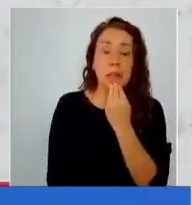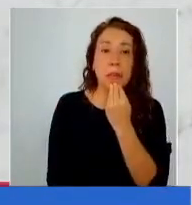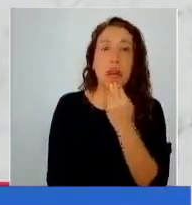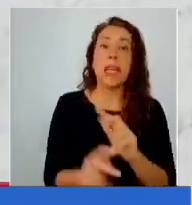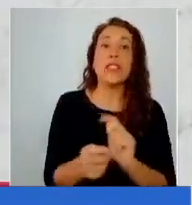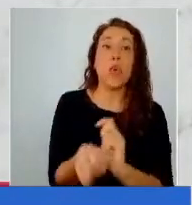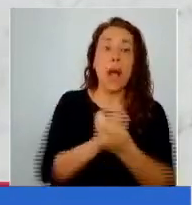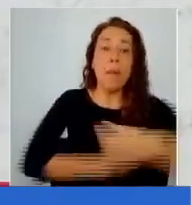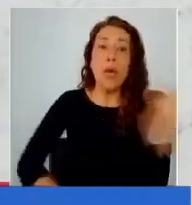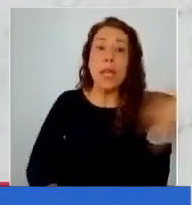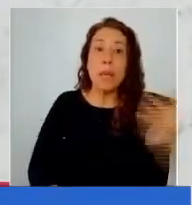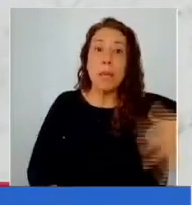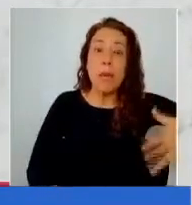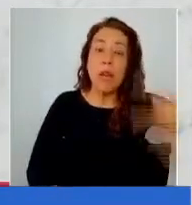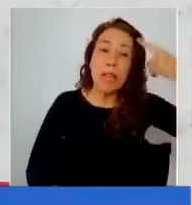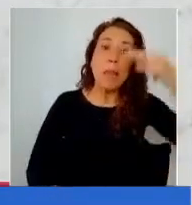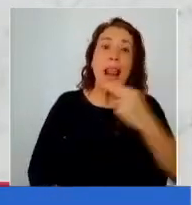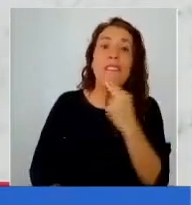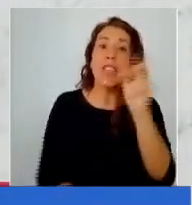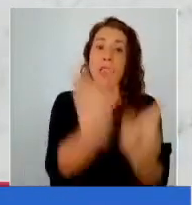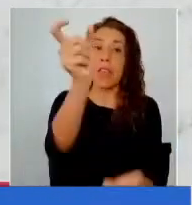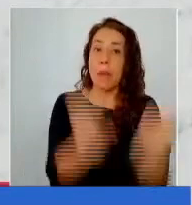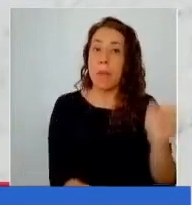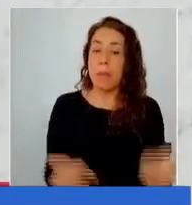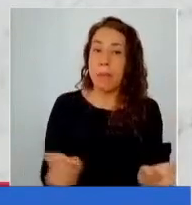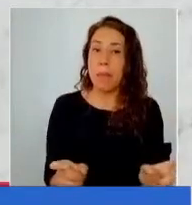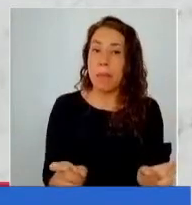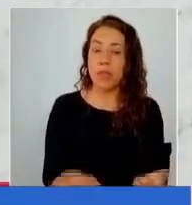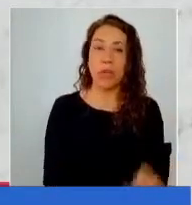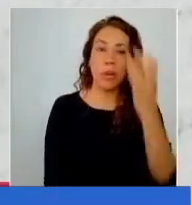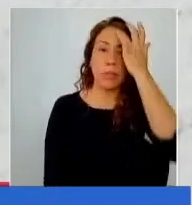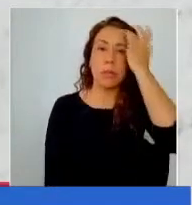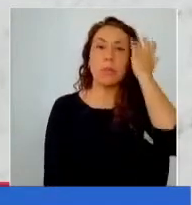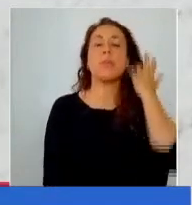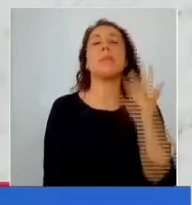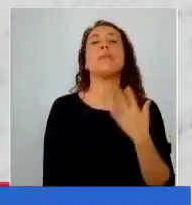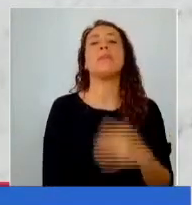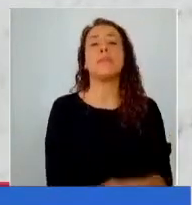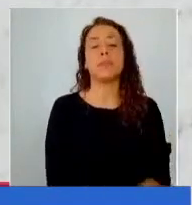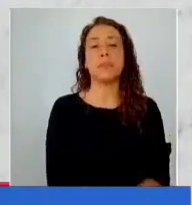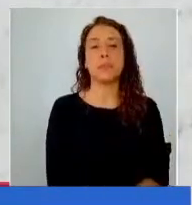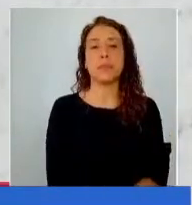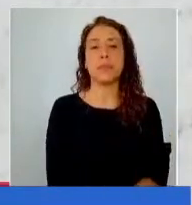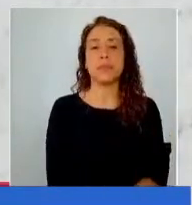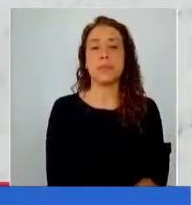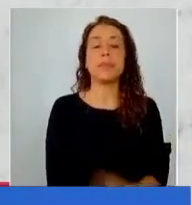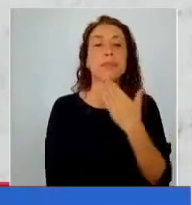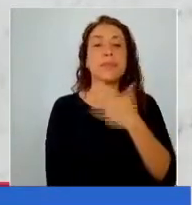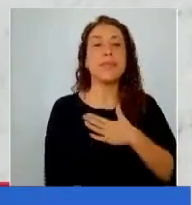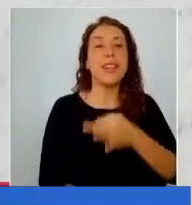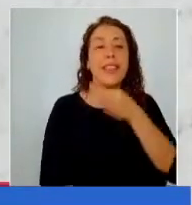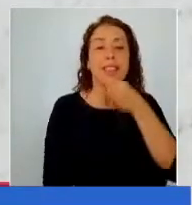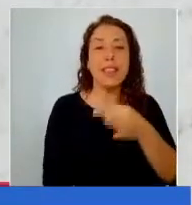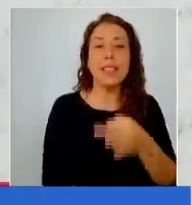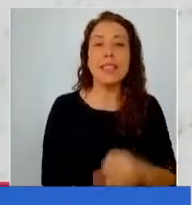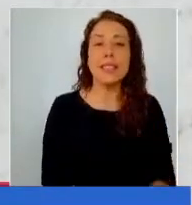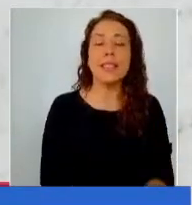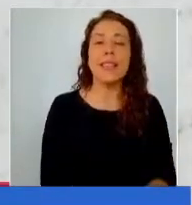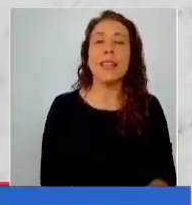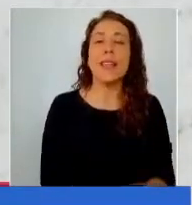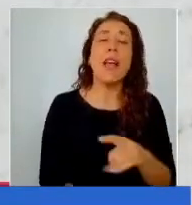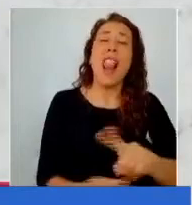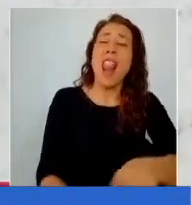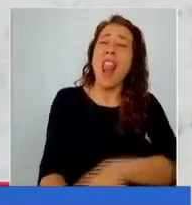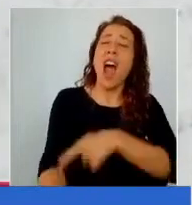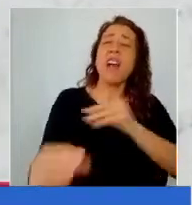en la vida de las personas en su ámbito económico Quiero agregar que tras la larga discusión despachamos